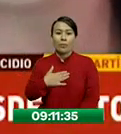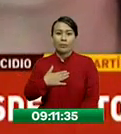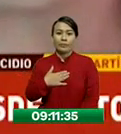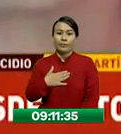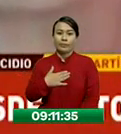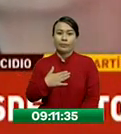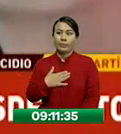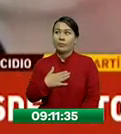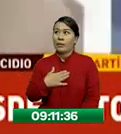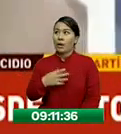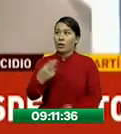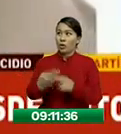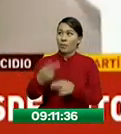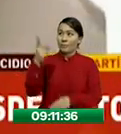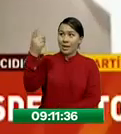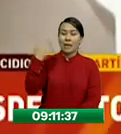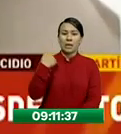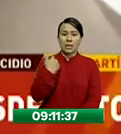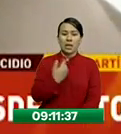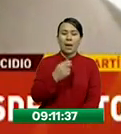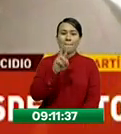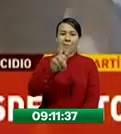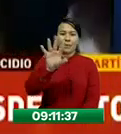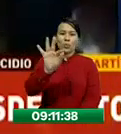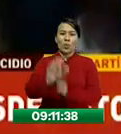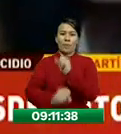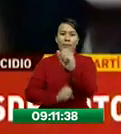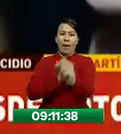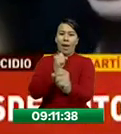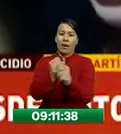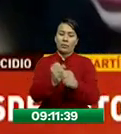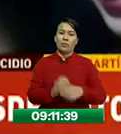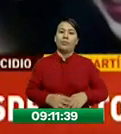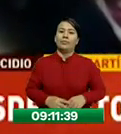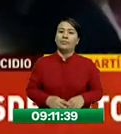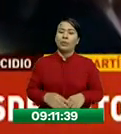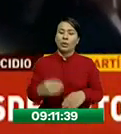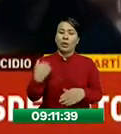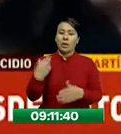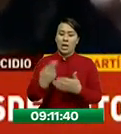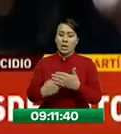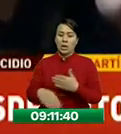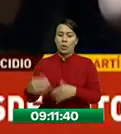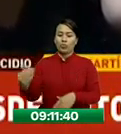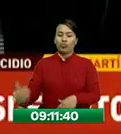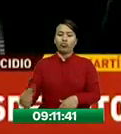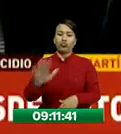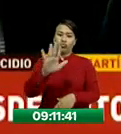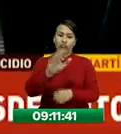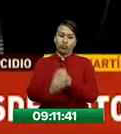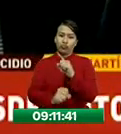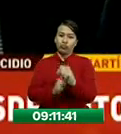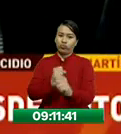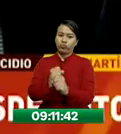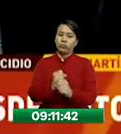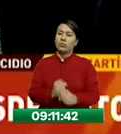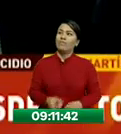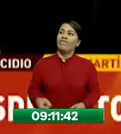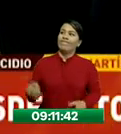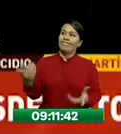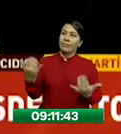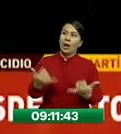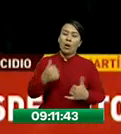Nimia Tirsa López de Gúzquiza tenía tan solo 29 años de edad y un pequeño hijo que acababa de cumplir 5 cuando fue